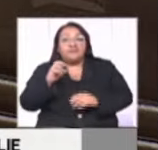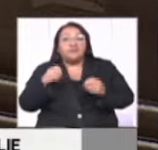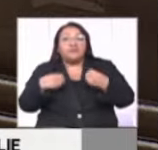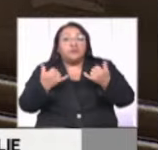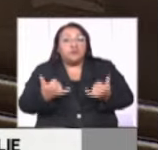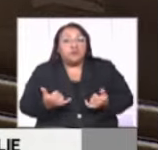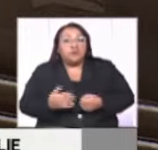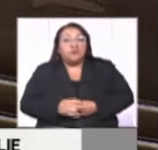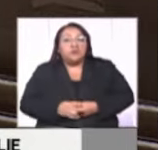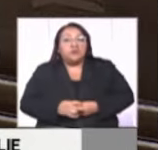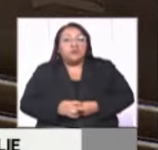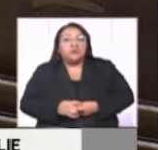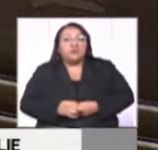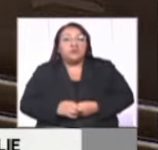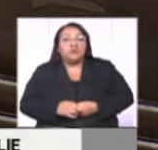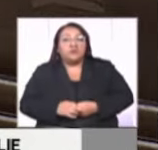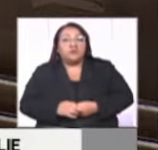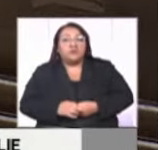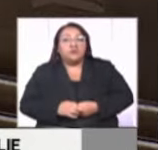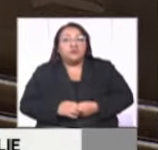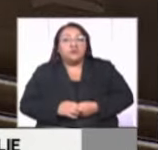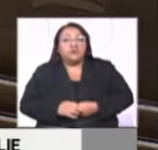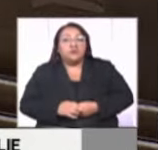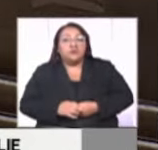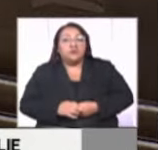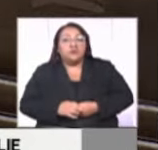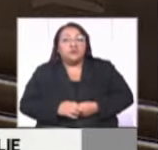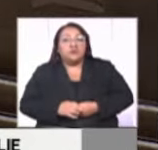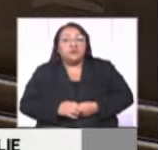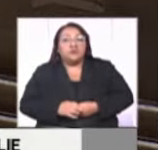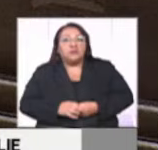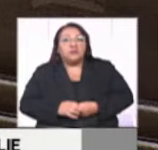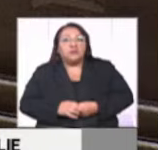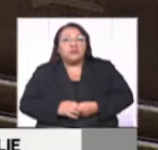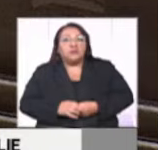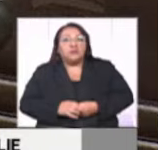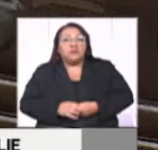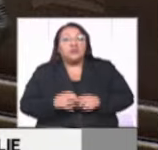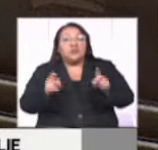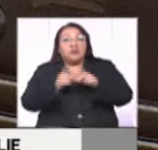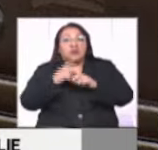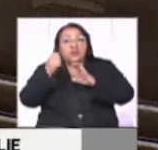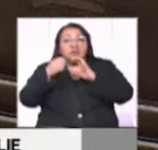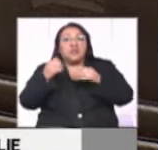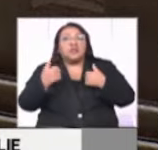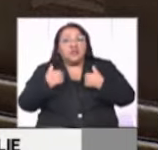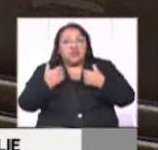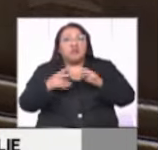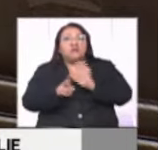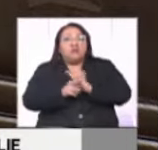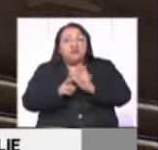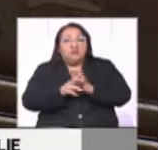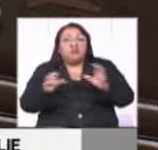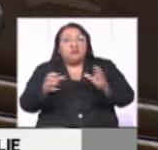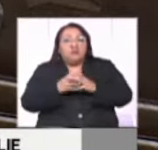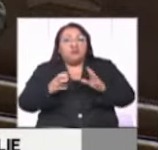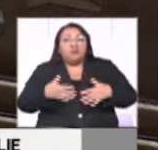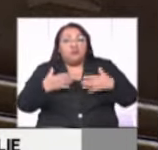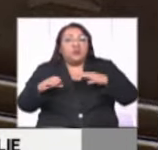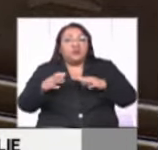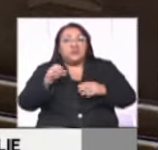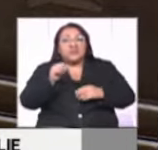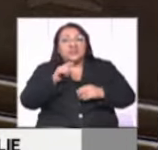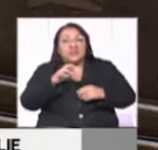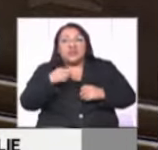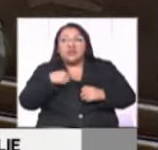ahora con las plataformas también los cineastas y videastas tienen la posibilidad de hacer series